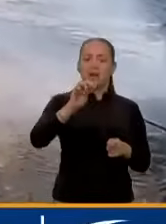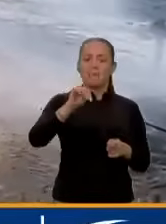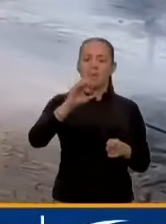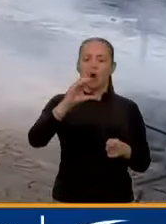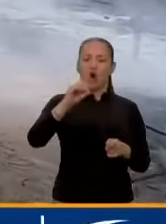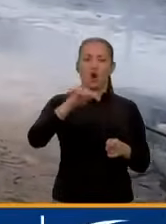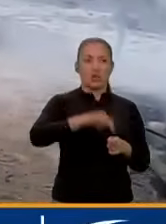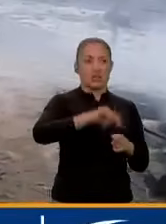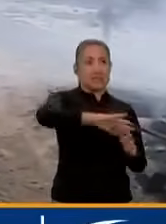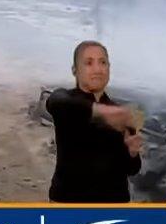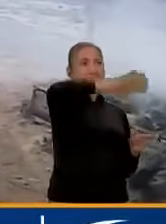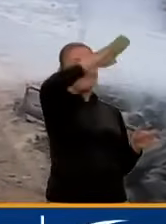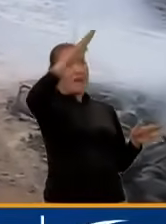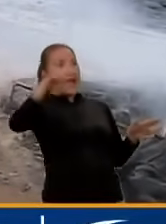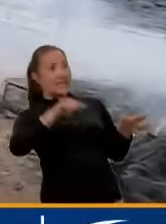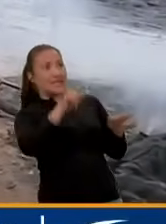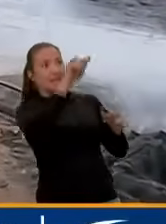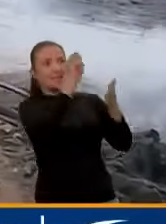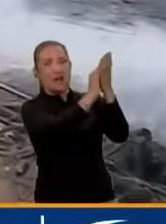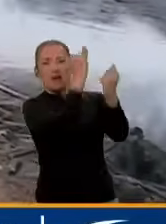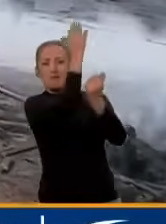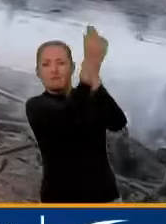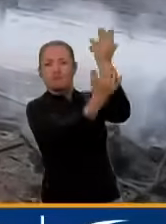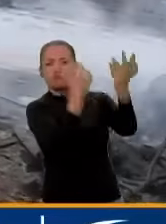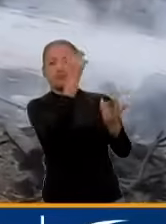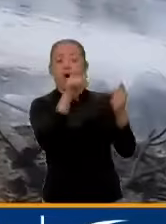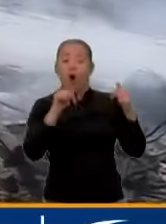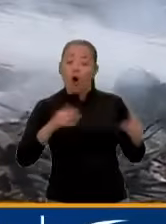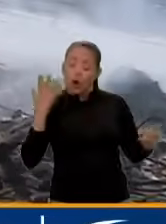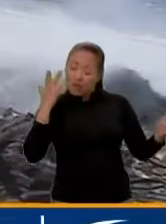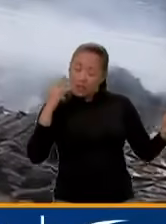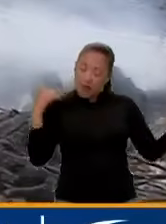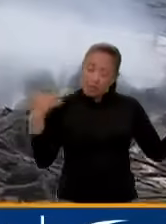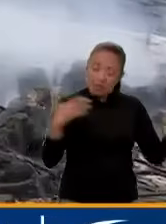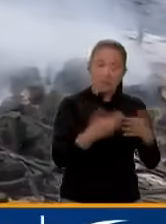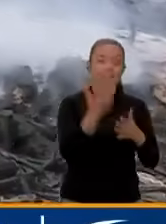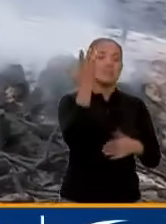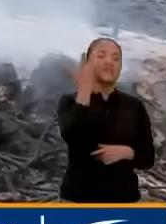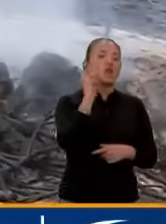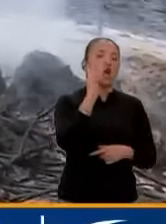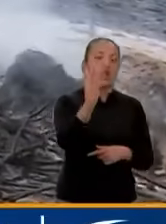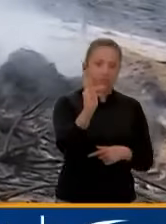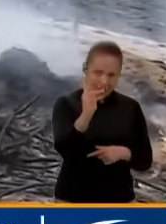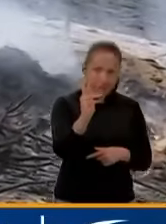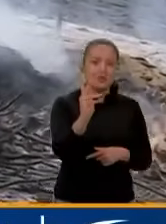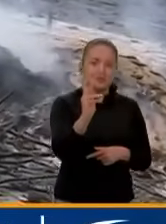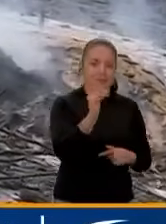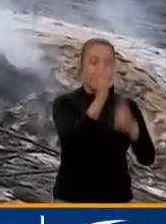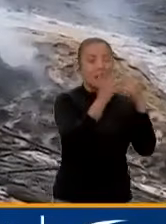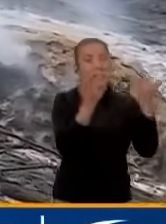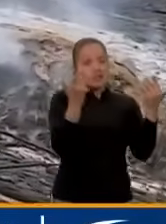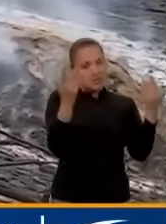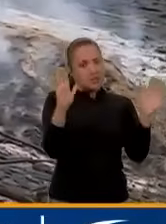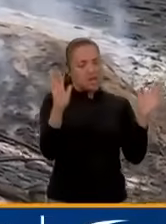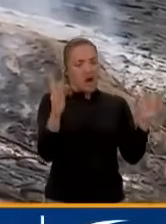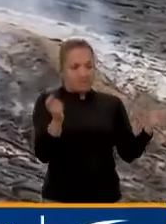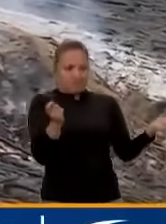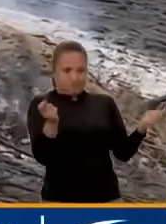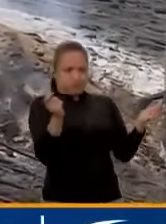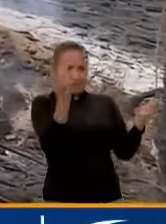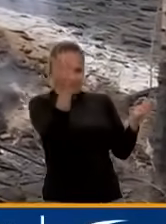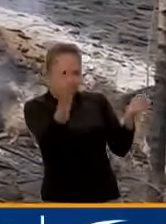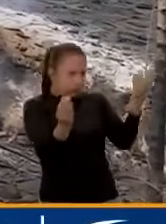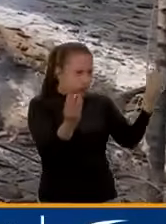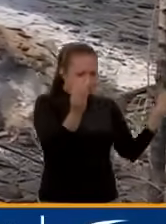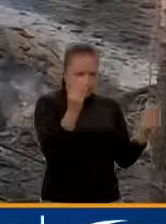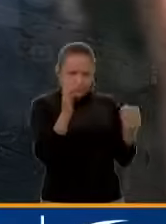vivió este incendio que hoy completa 5 días y que, pese a que ya en un 85%